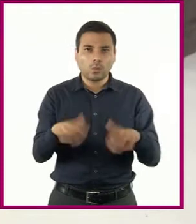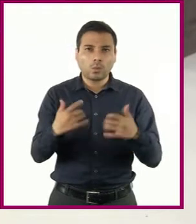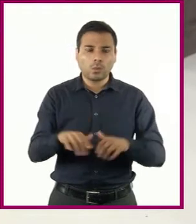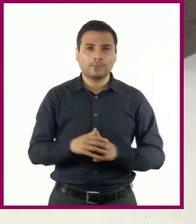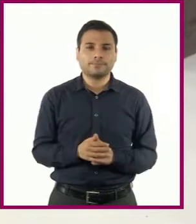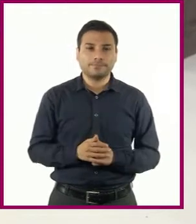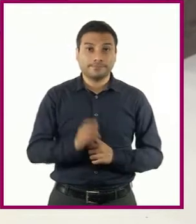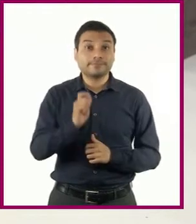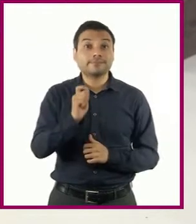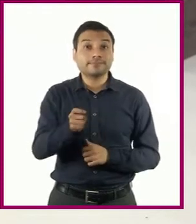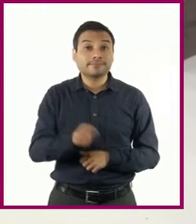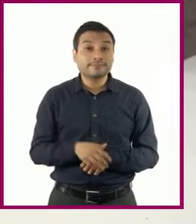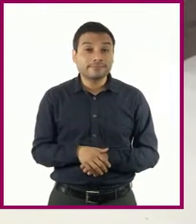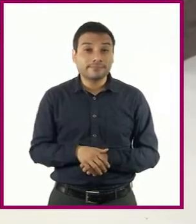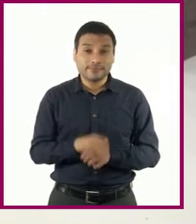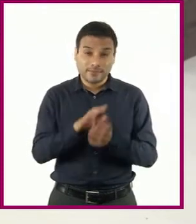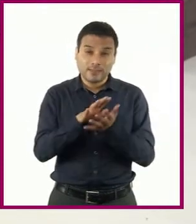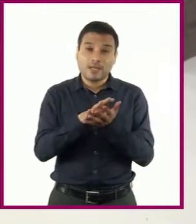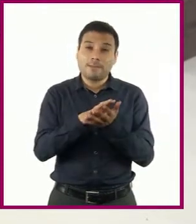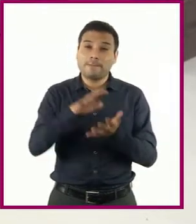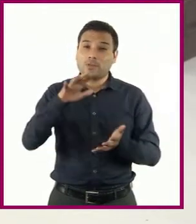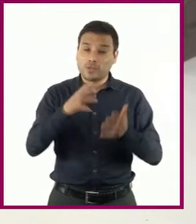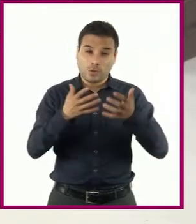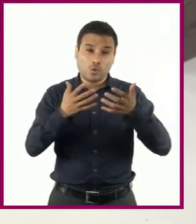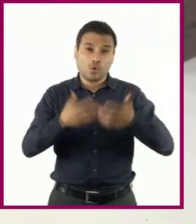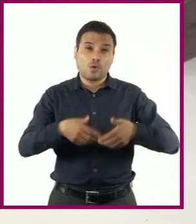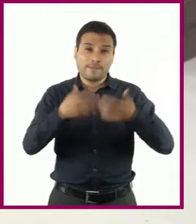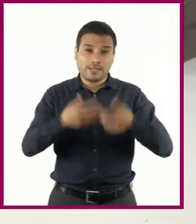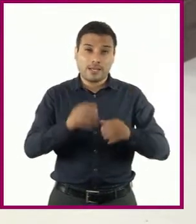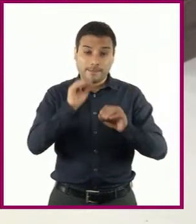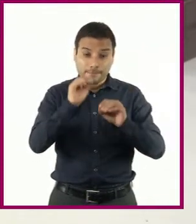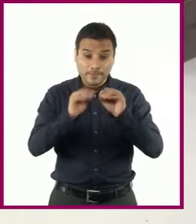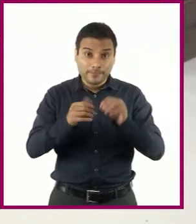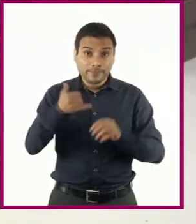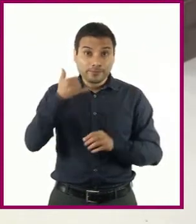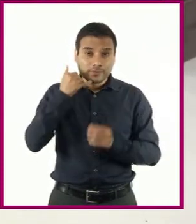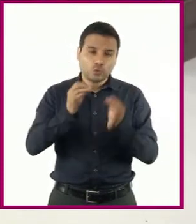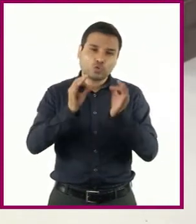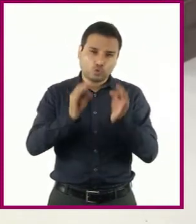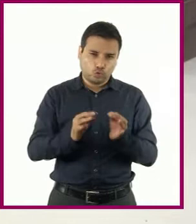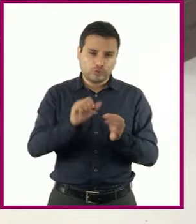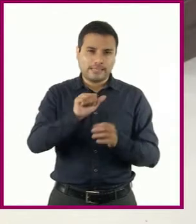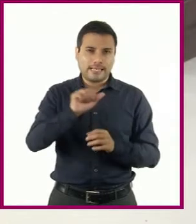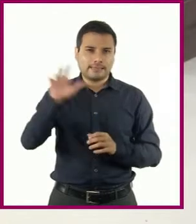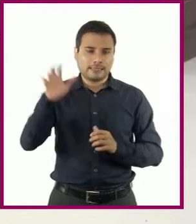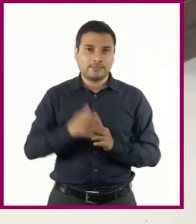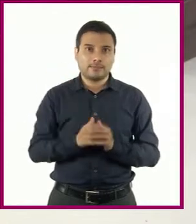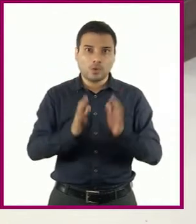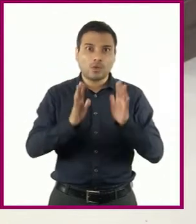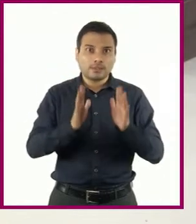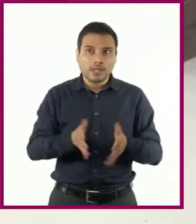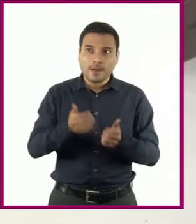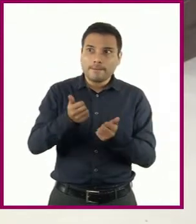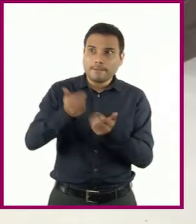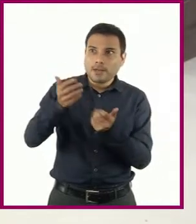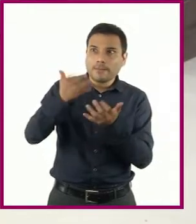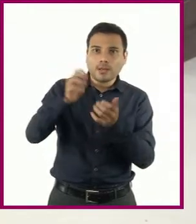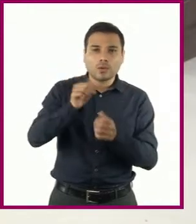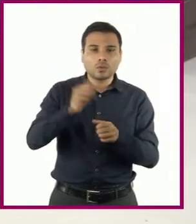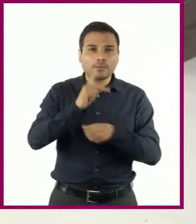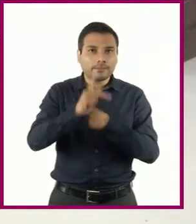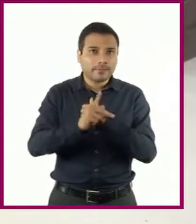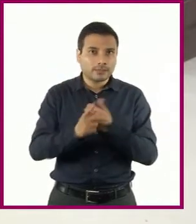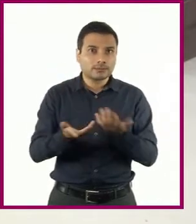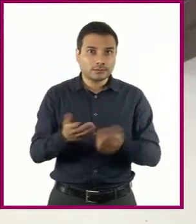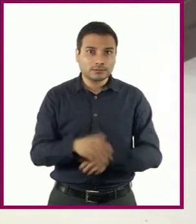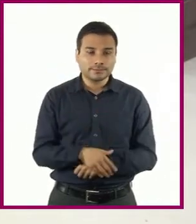que, aunque la mayoría de las compañías que los fabrican se encuentran en Asia, han logrado que sus productos lleguen a casi todo el mundo.